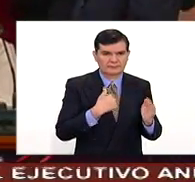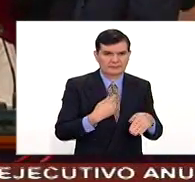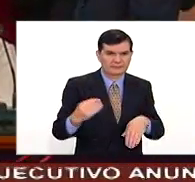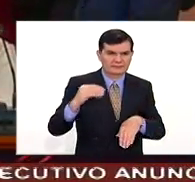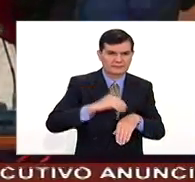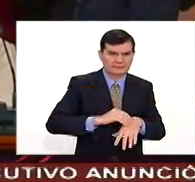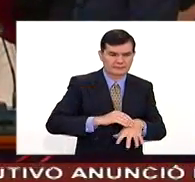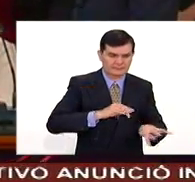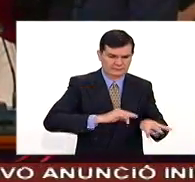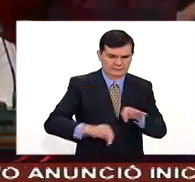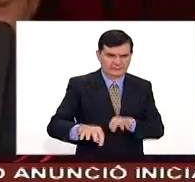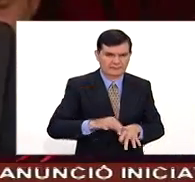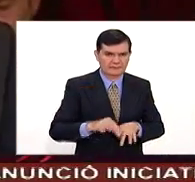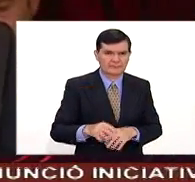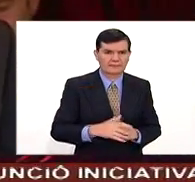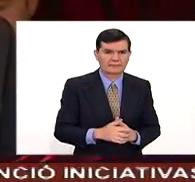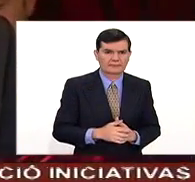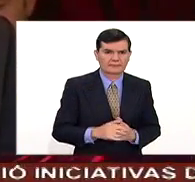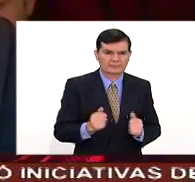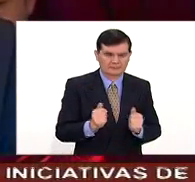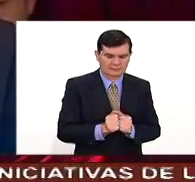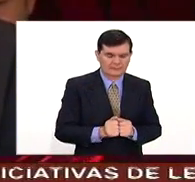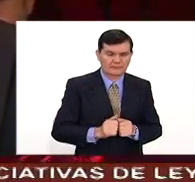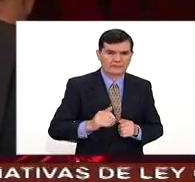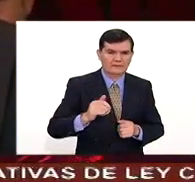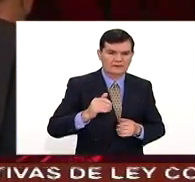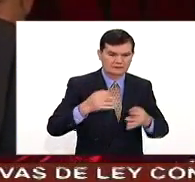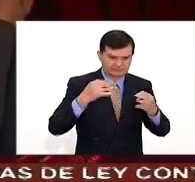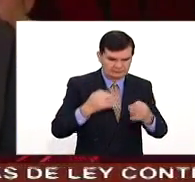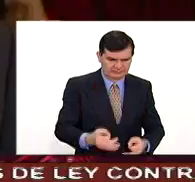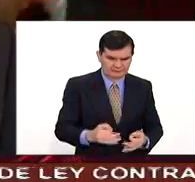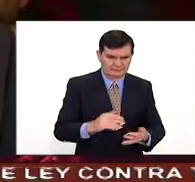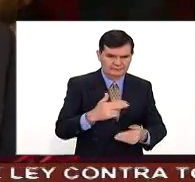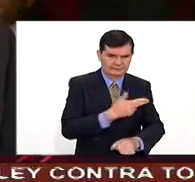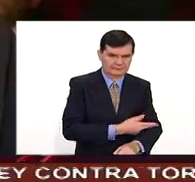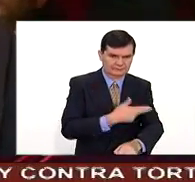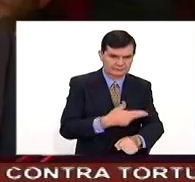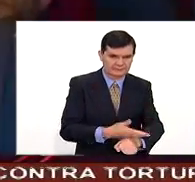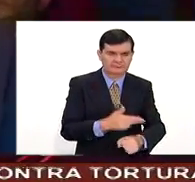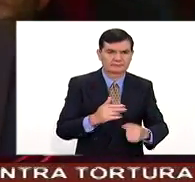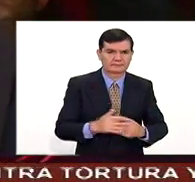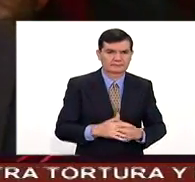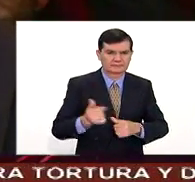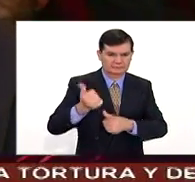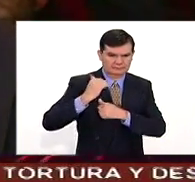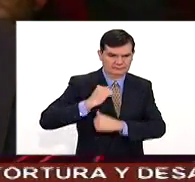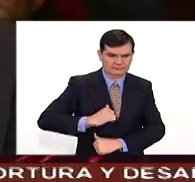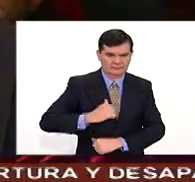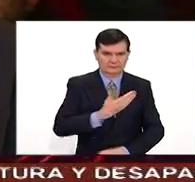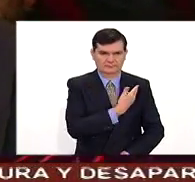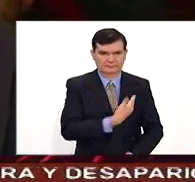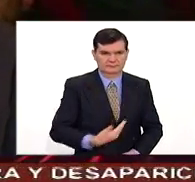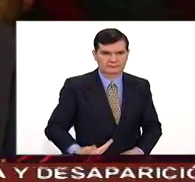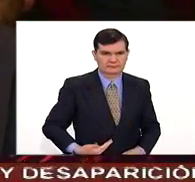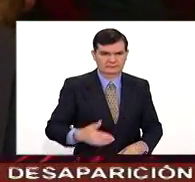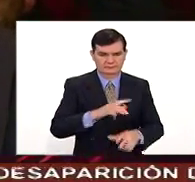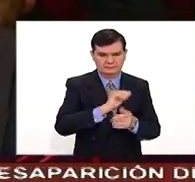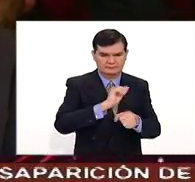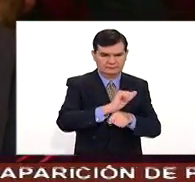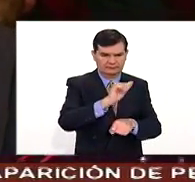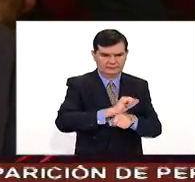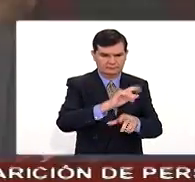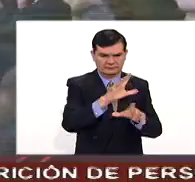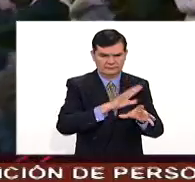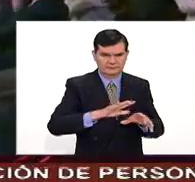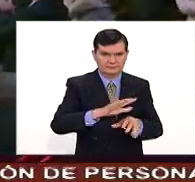desempeñar con lealtad y honestidad el cargo de presidente de la Nación